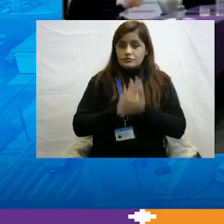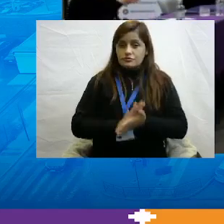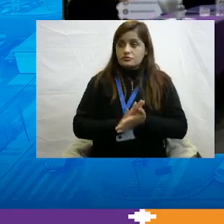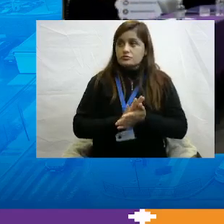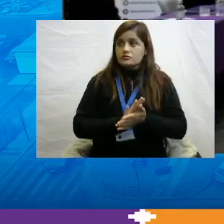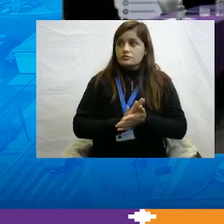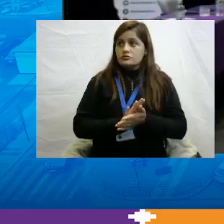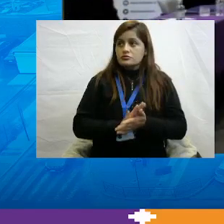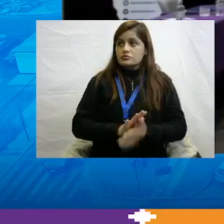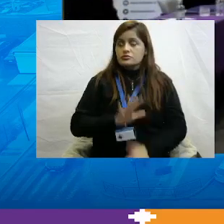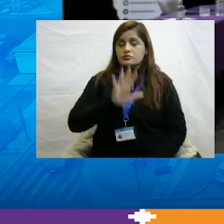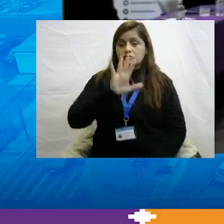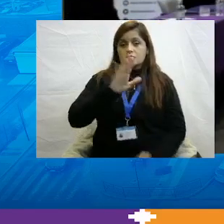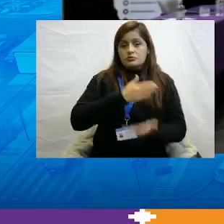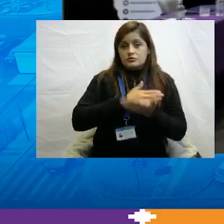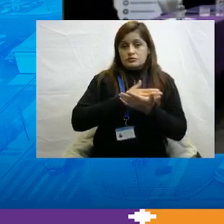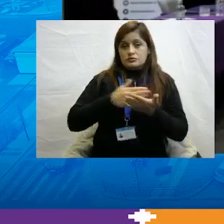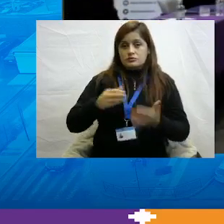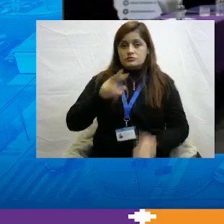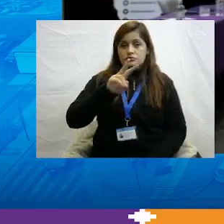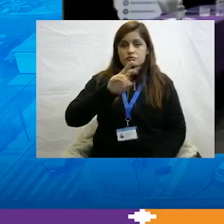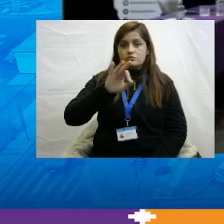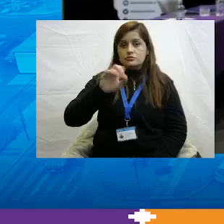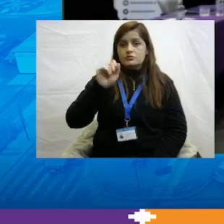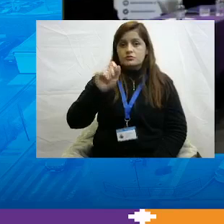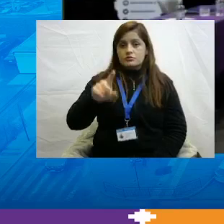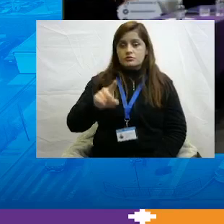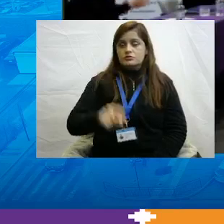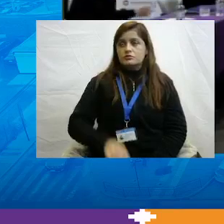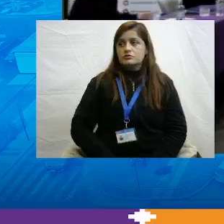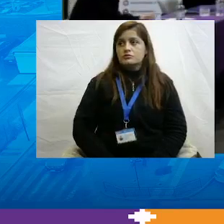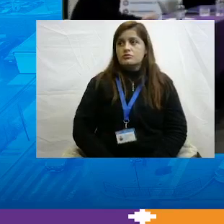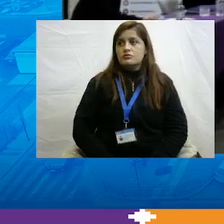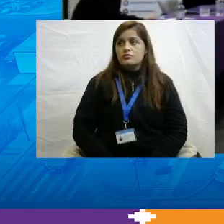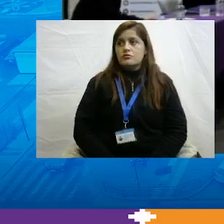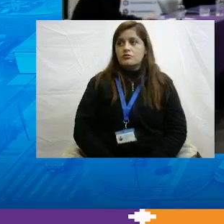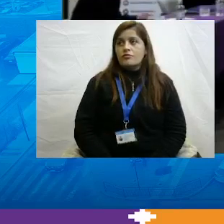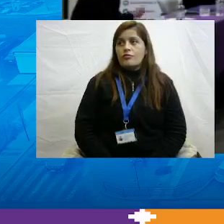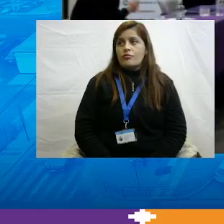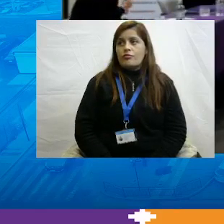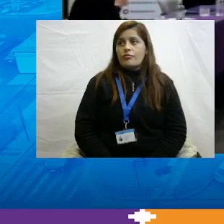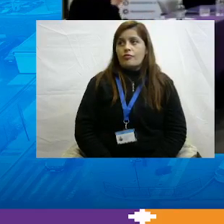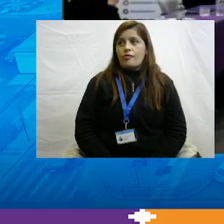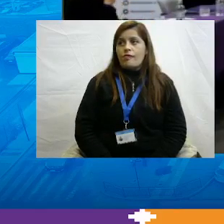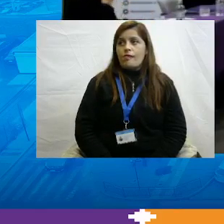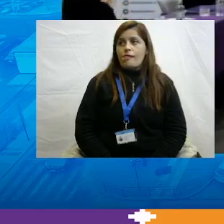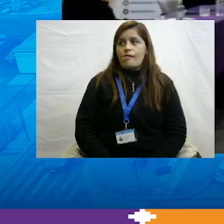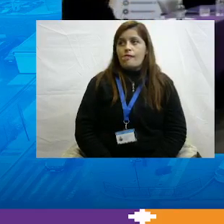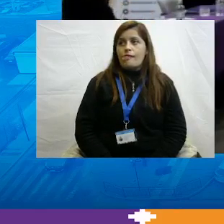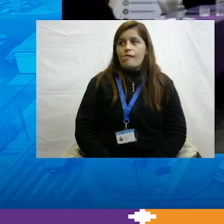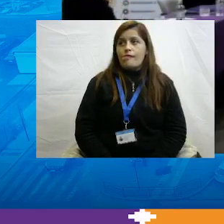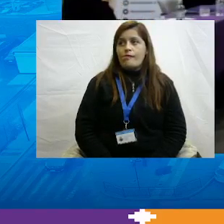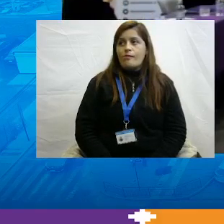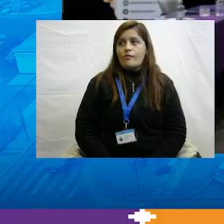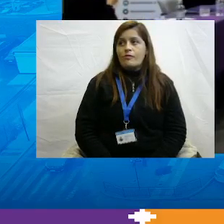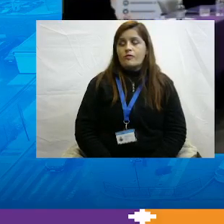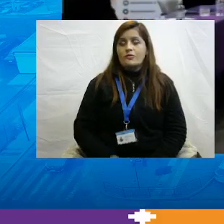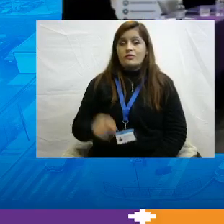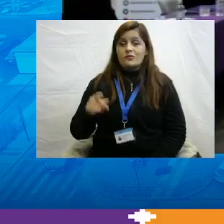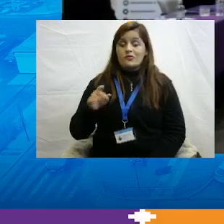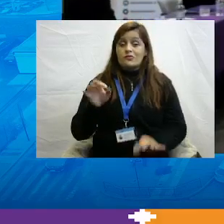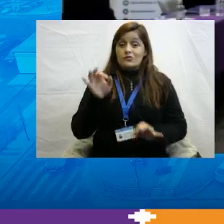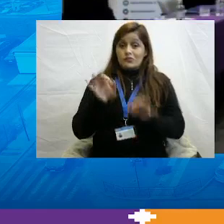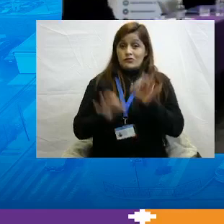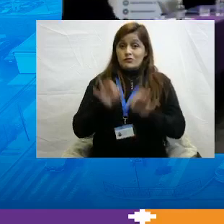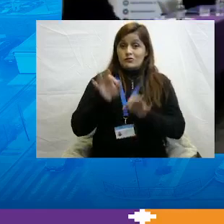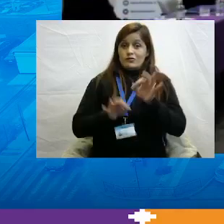corresponde a 5.023.288 pesos. Llegada la audiencia preparatoria, el tribunal fija